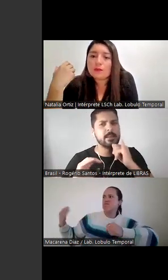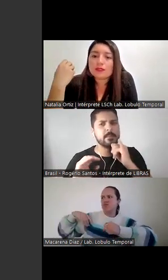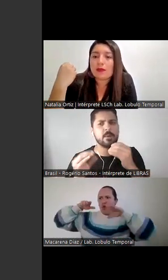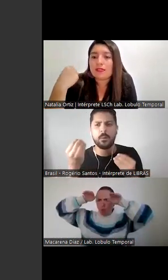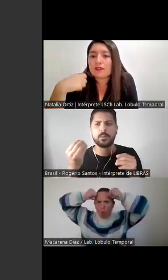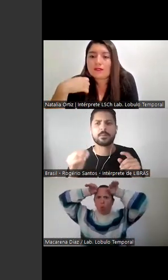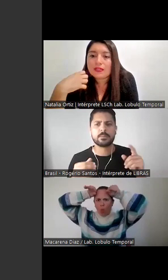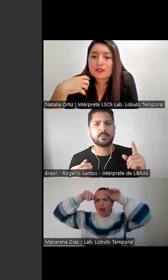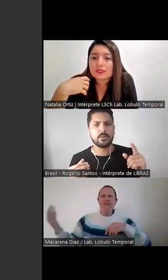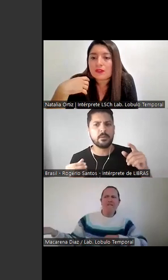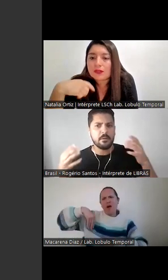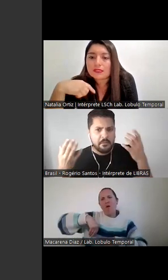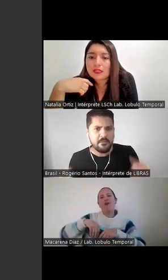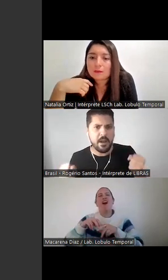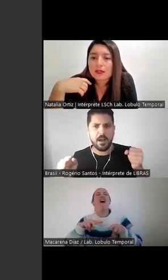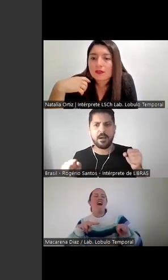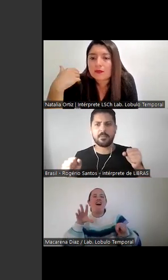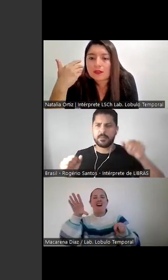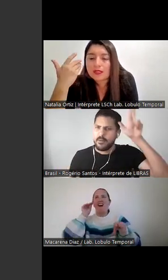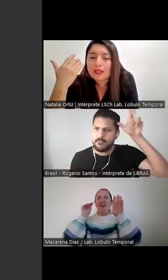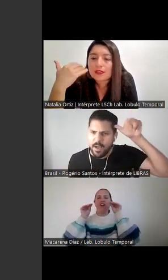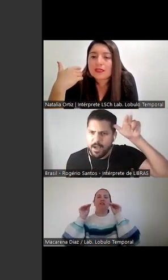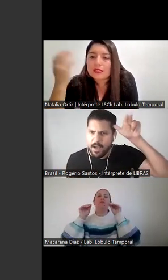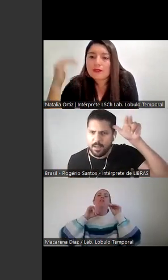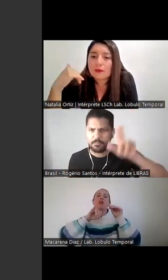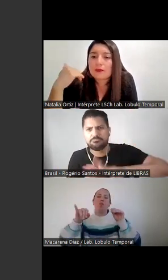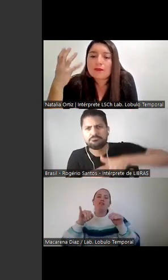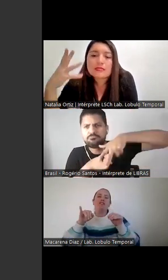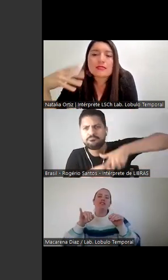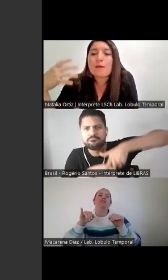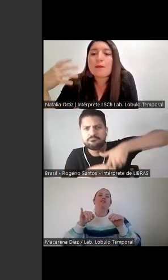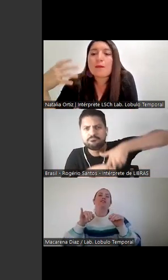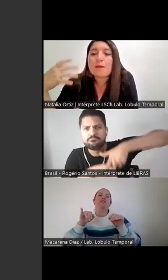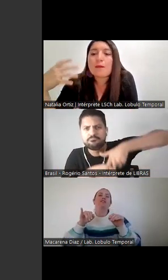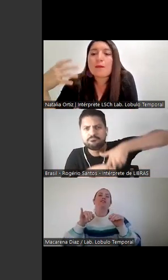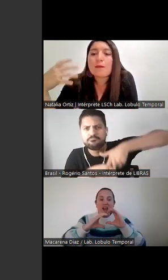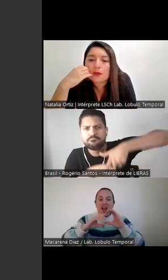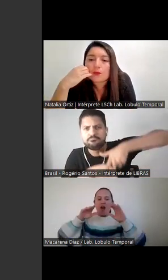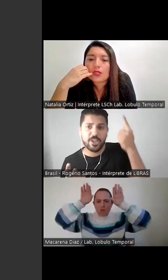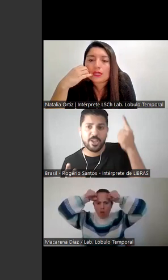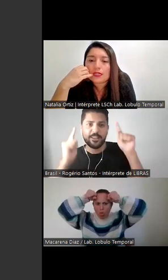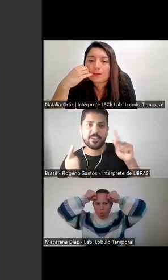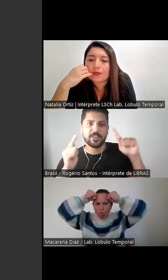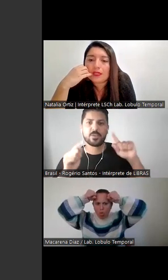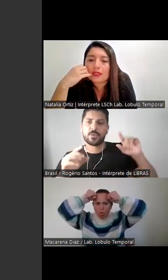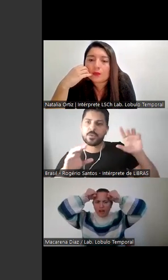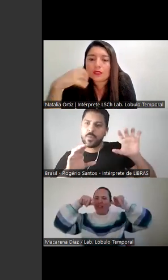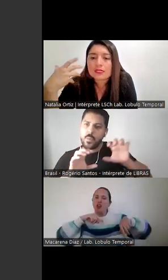o vamos, estamos andando a caballo, qué sé yo, o ahí está el perro y mueve las orejas, y vamos, vamos, y se va viendo a